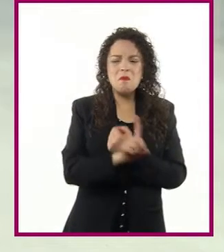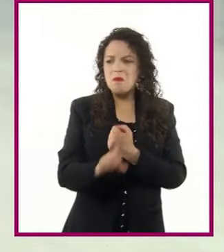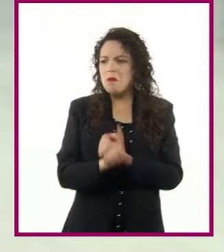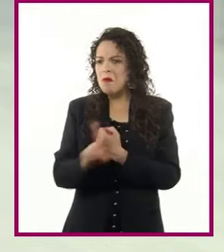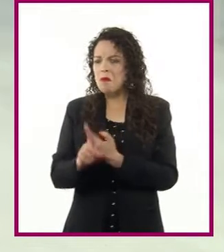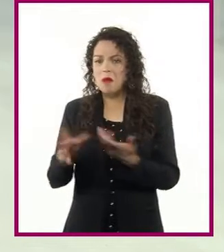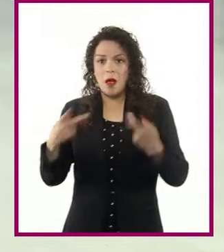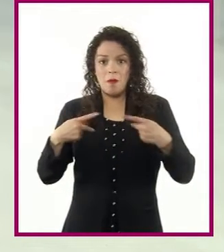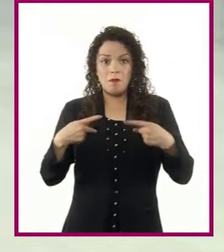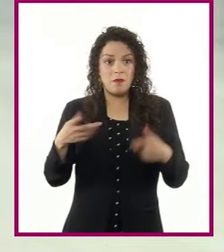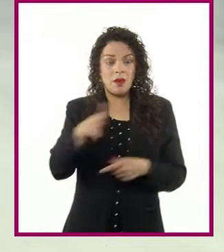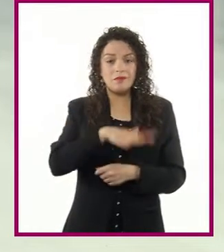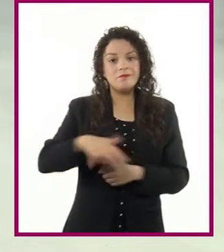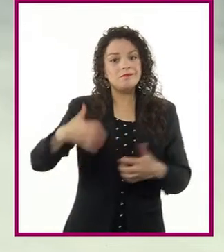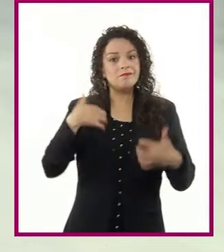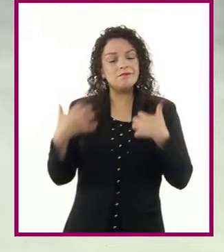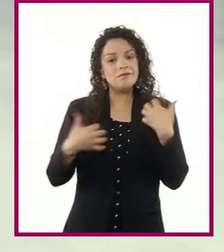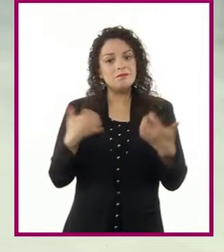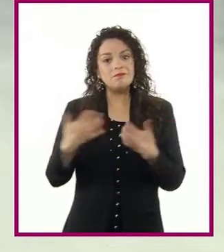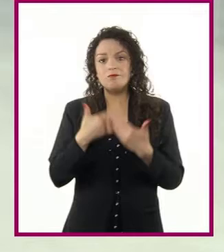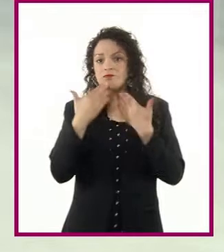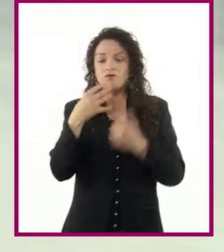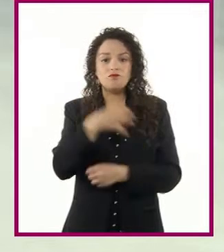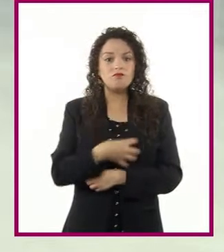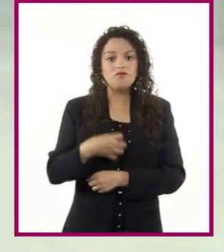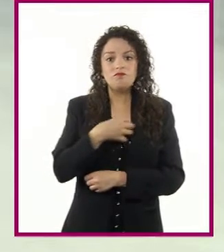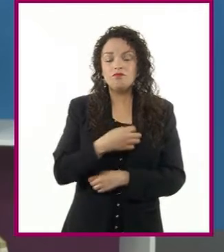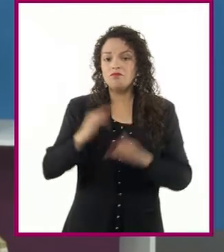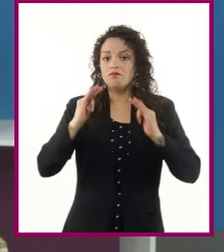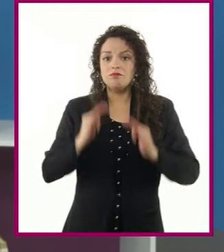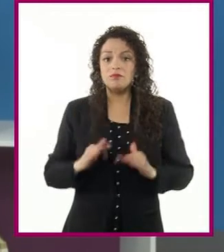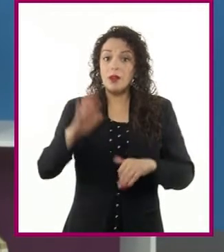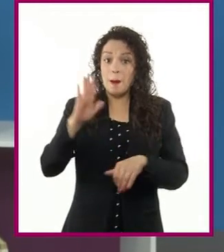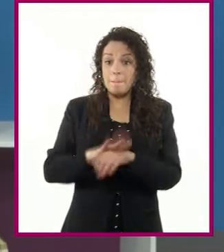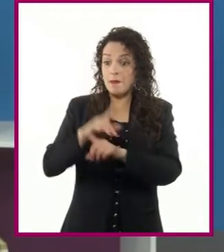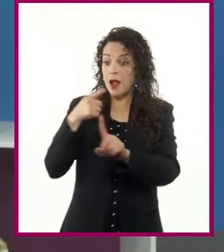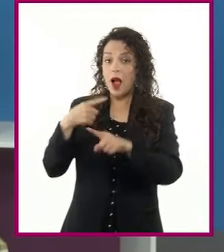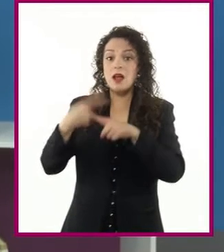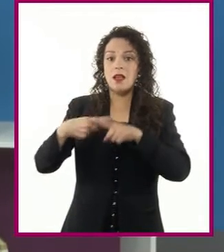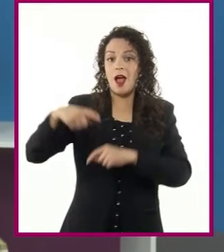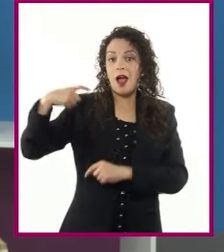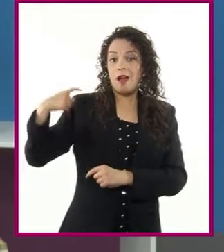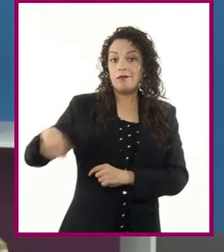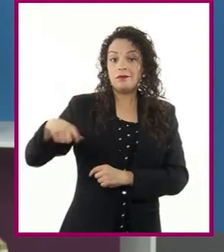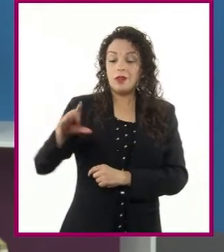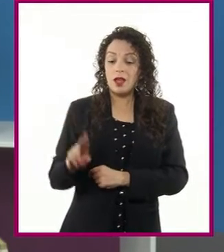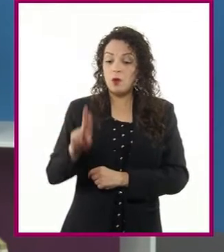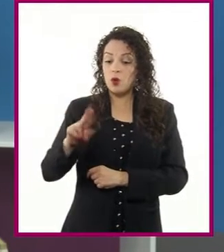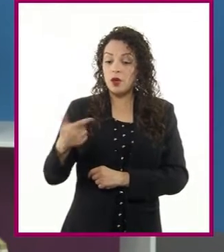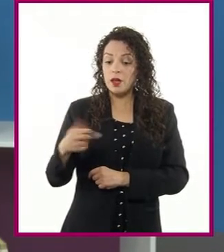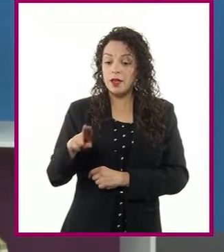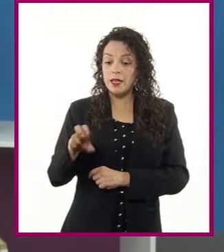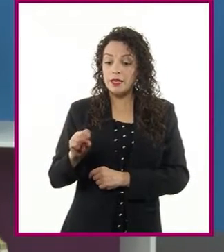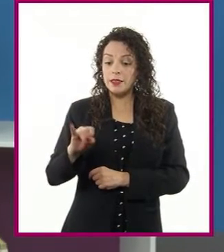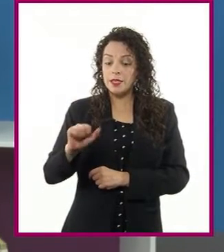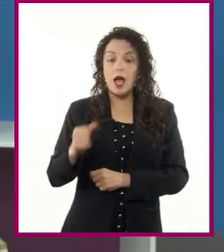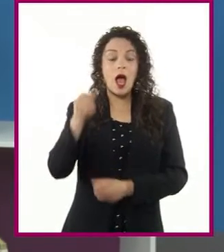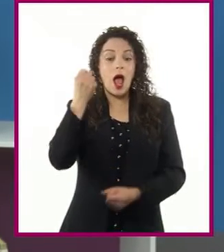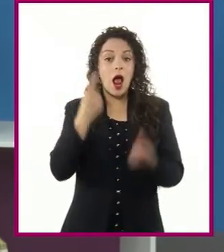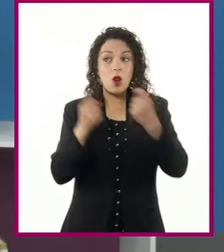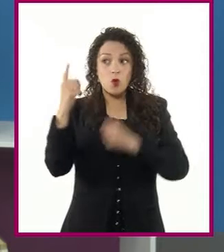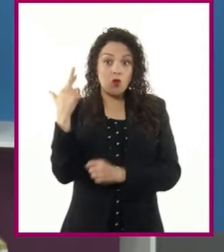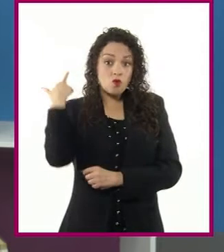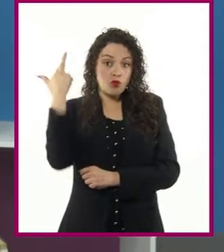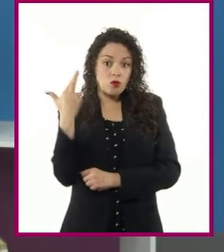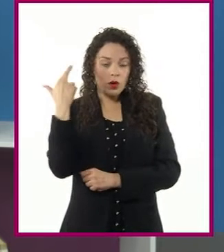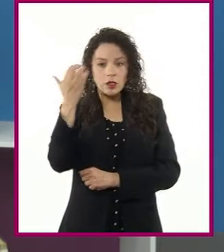descontento en la población, principalmente entre la burguesía. Algunos de estos monarcas conocían las ideas ilustradas